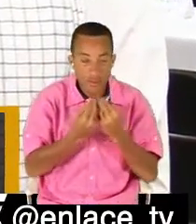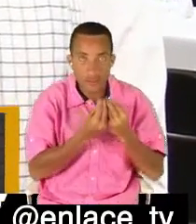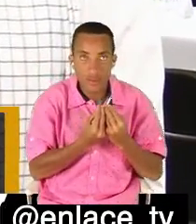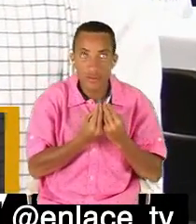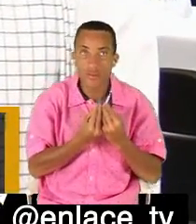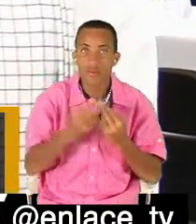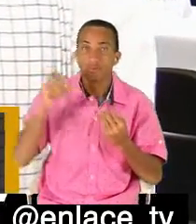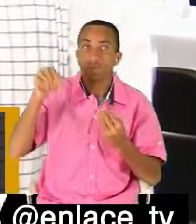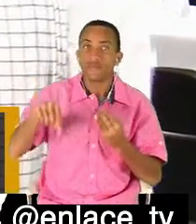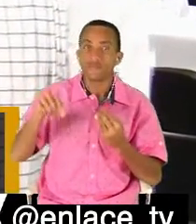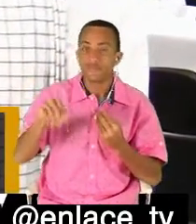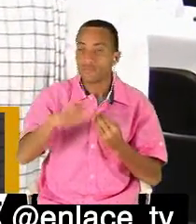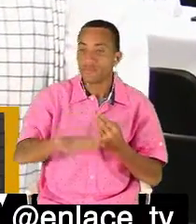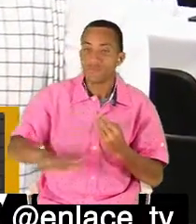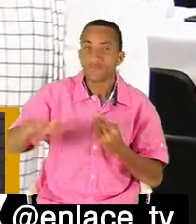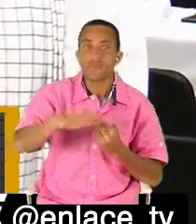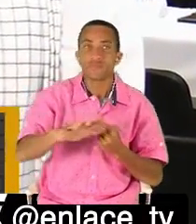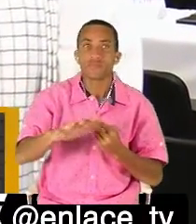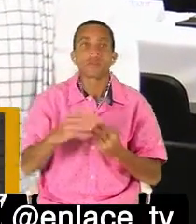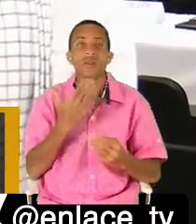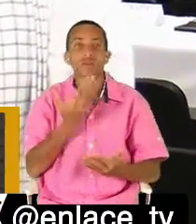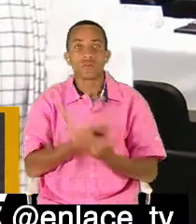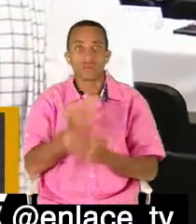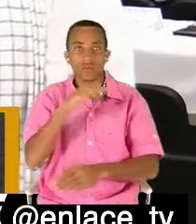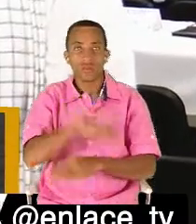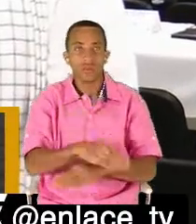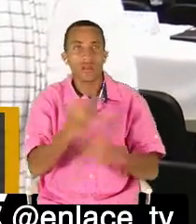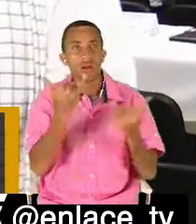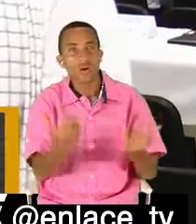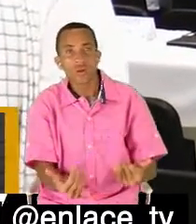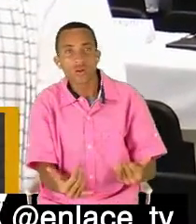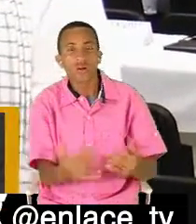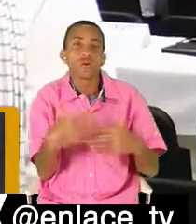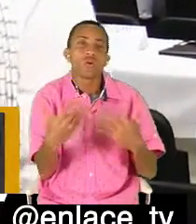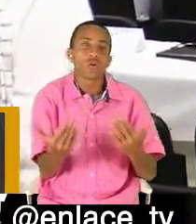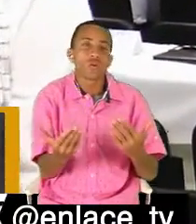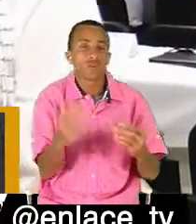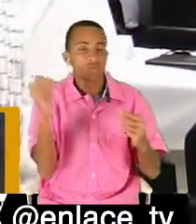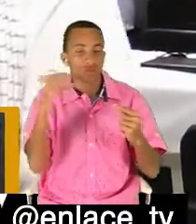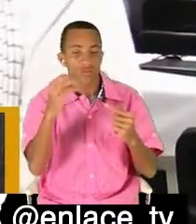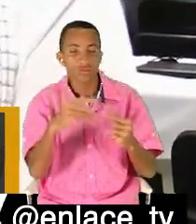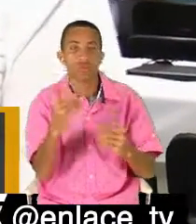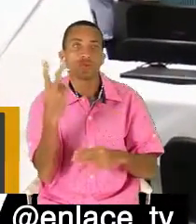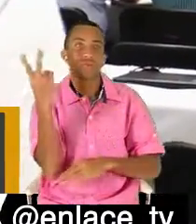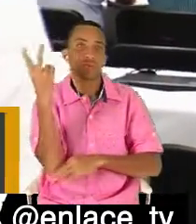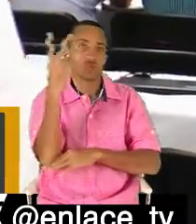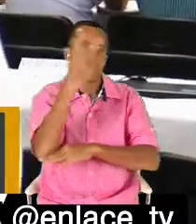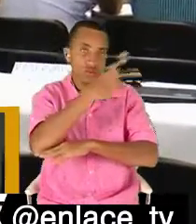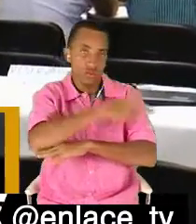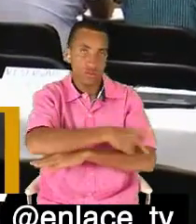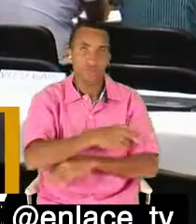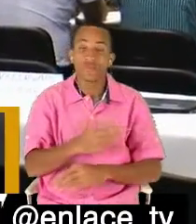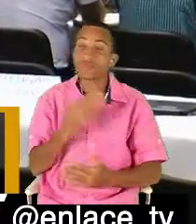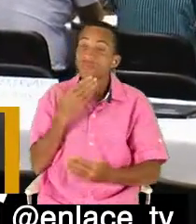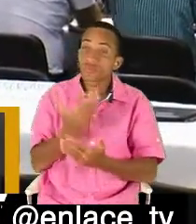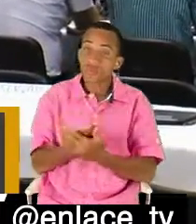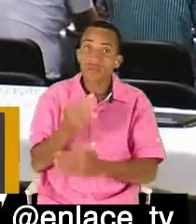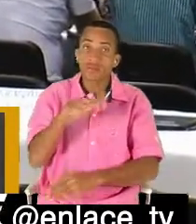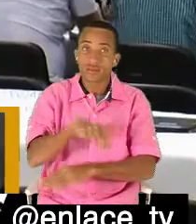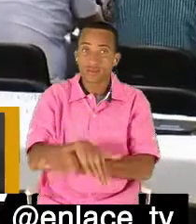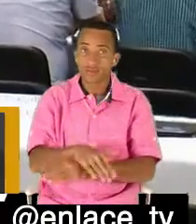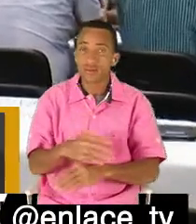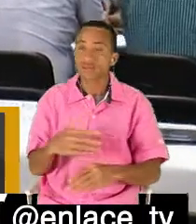Barranca Bermeja. Con las buenas tardes, Fabio. Hasta ahora el balance que se presenta a esta jornada que va por dos días. Buenas tardes. Buenas tardes, Pedro. Muy